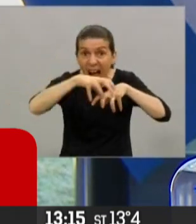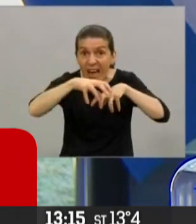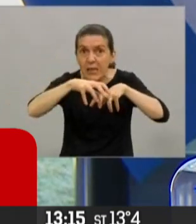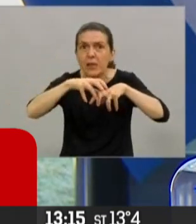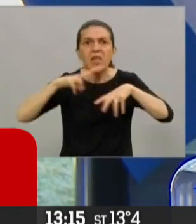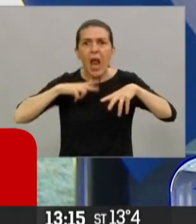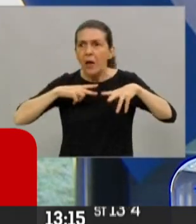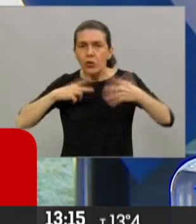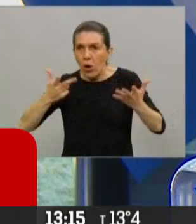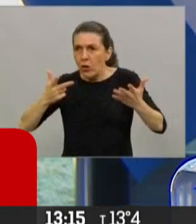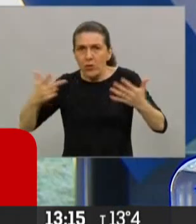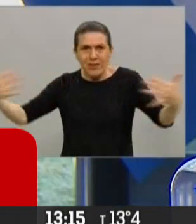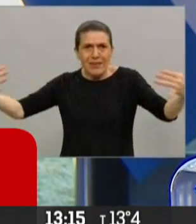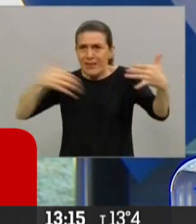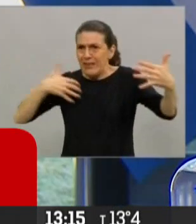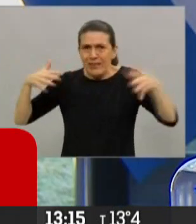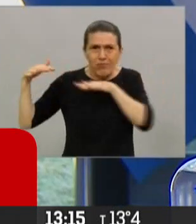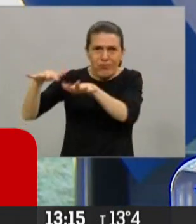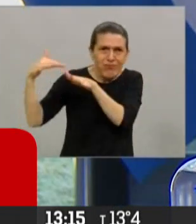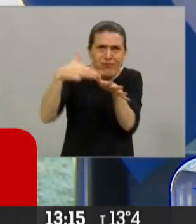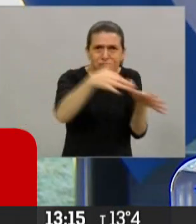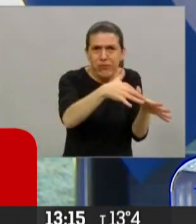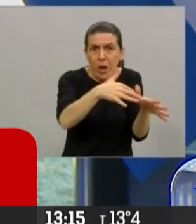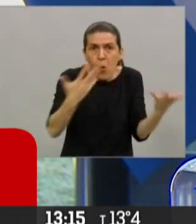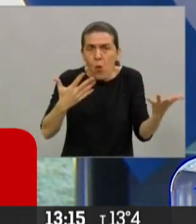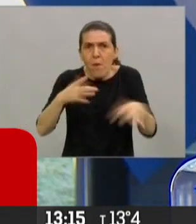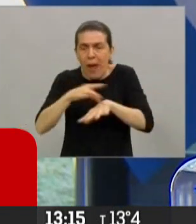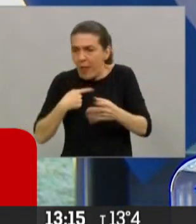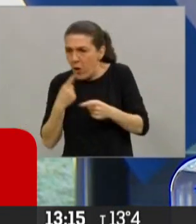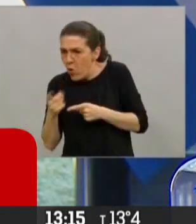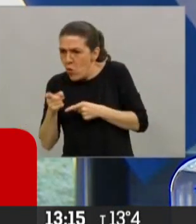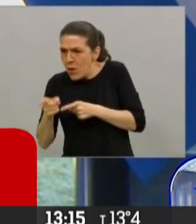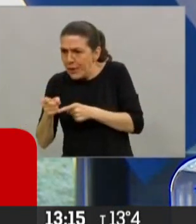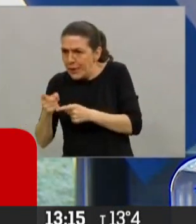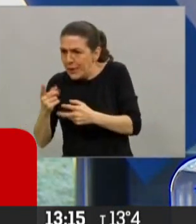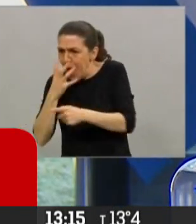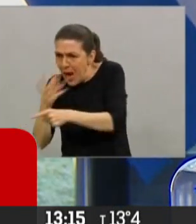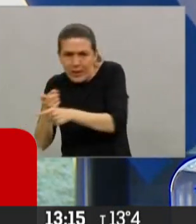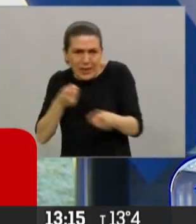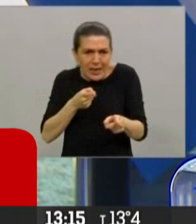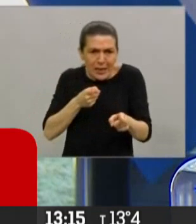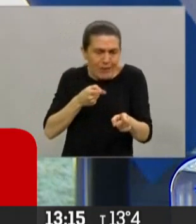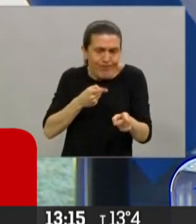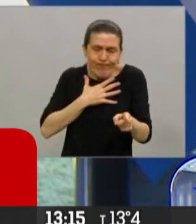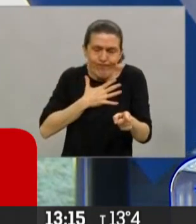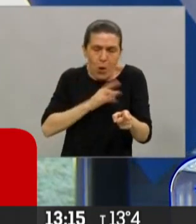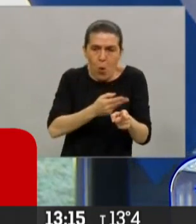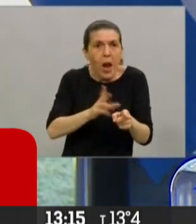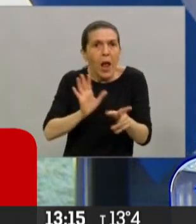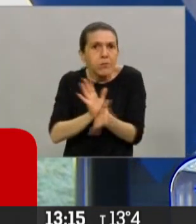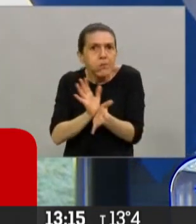los sanatorios y lamentablemente hubo que elegir quién se salvaba y quién se moría. Nosotros no hemos tenido que